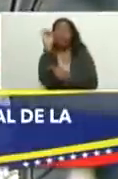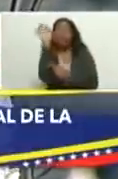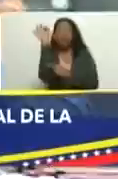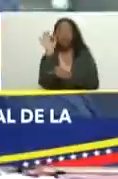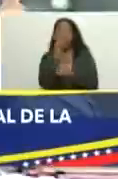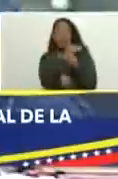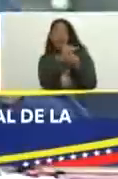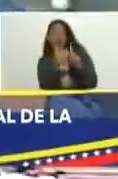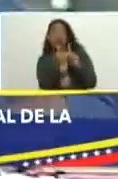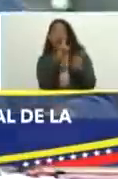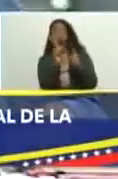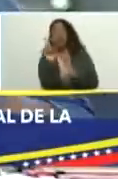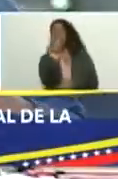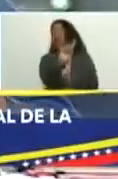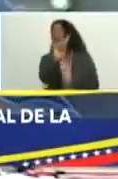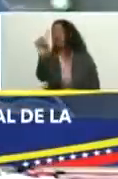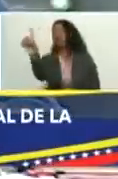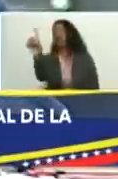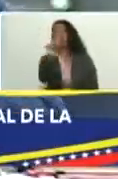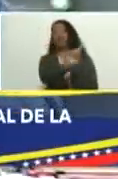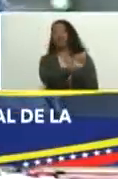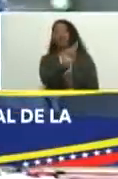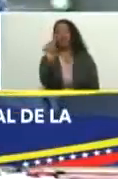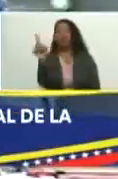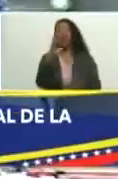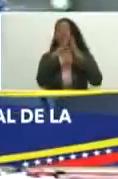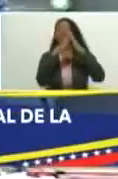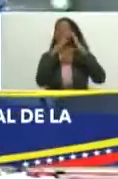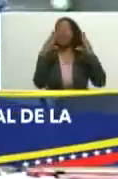medio, no. Todas